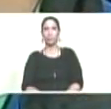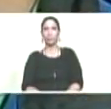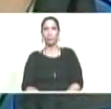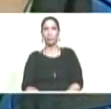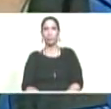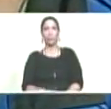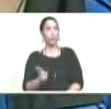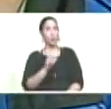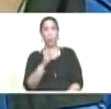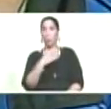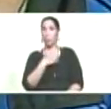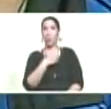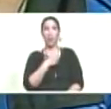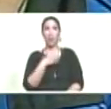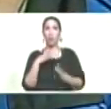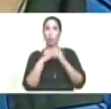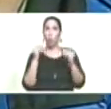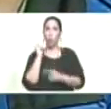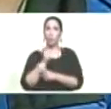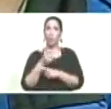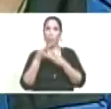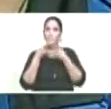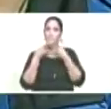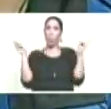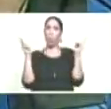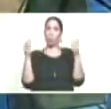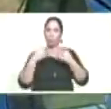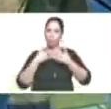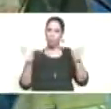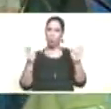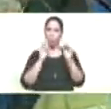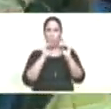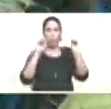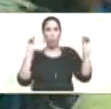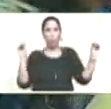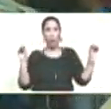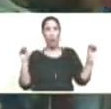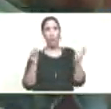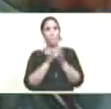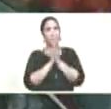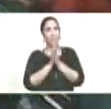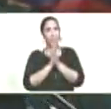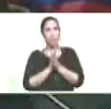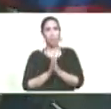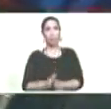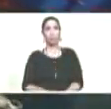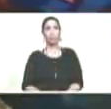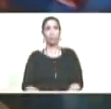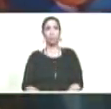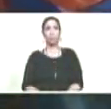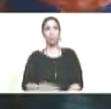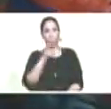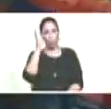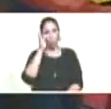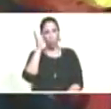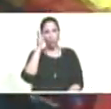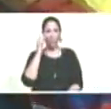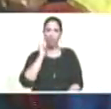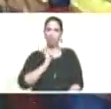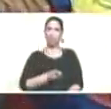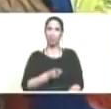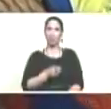No puede ser, porque todo tiene que ser público, todo tiene que convocar, compañero. Tenemos que tener conciencia